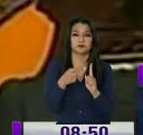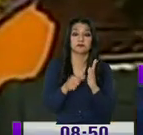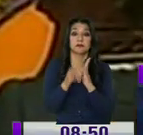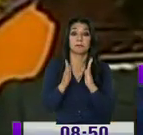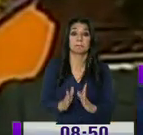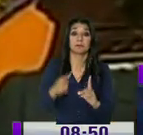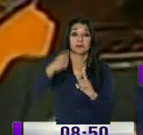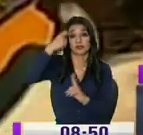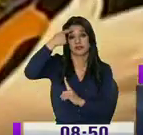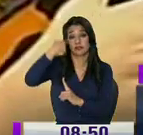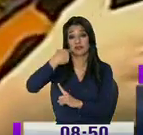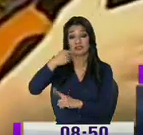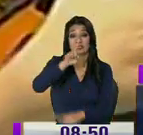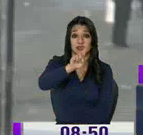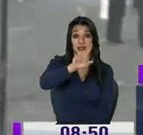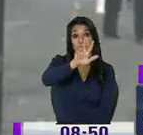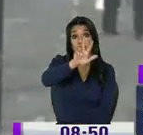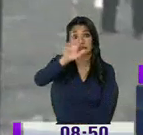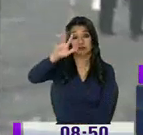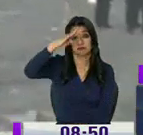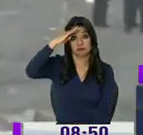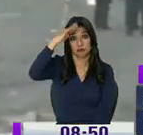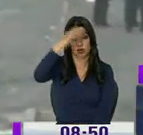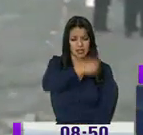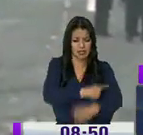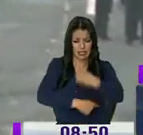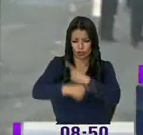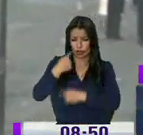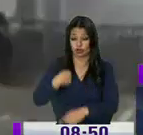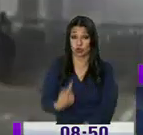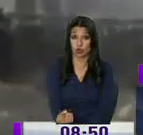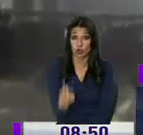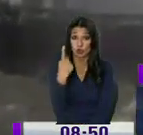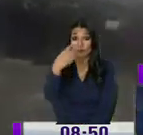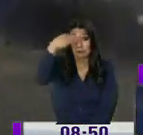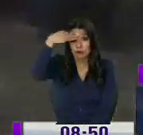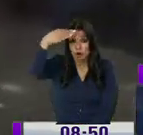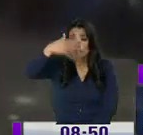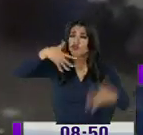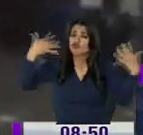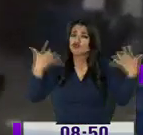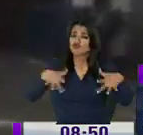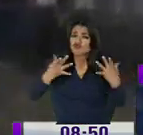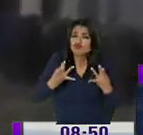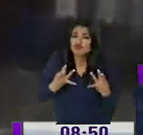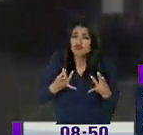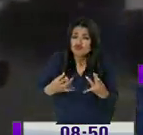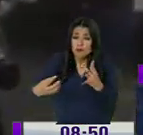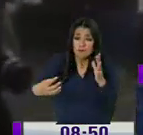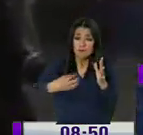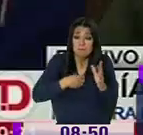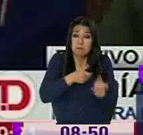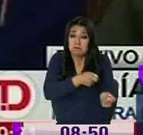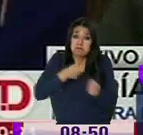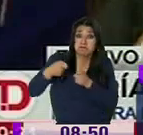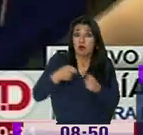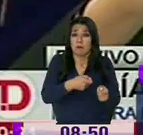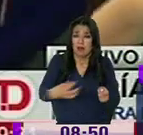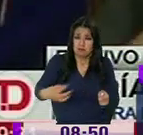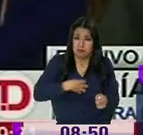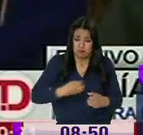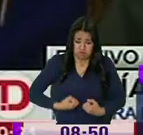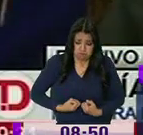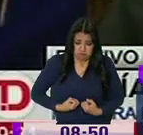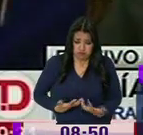que existen 133 policías heridos, uno de ellos un gendarme al que le impactó una bomba Molotov. Se rompió